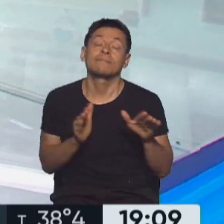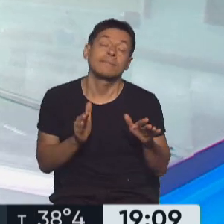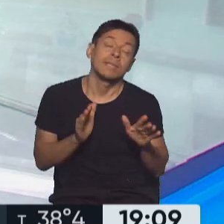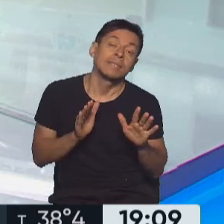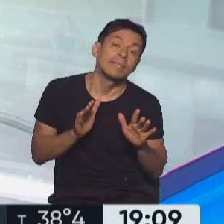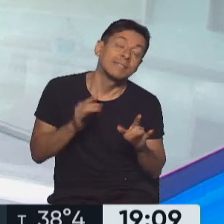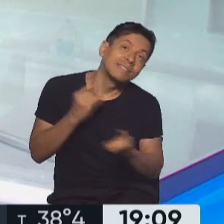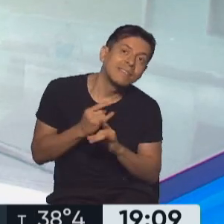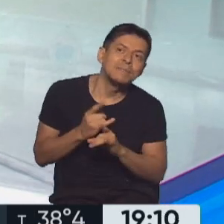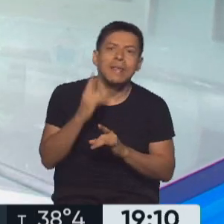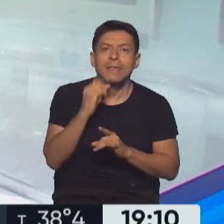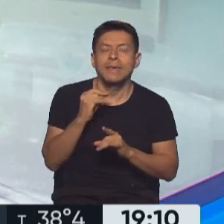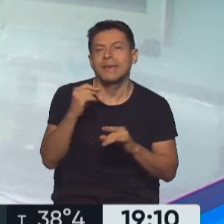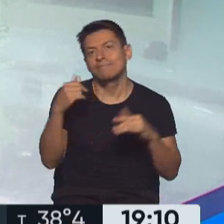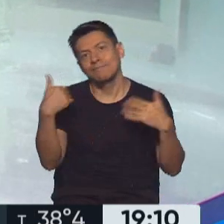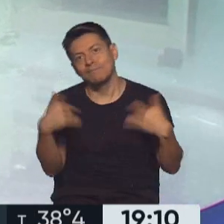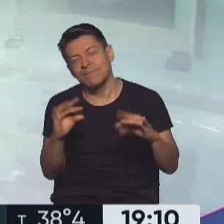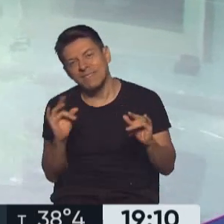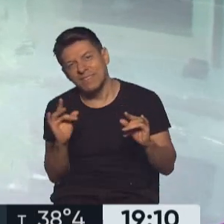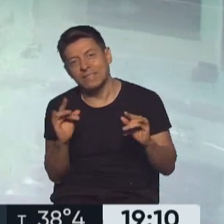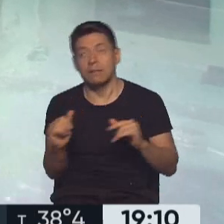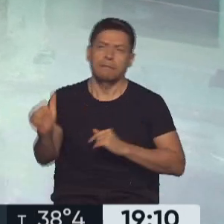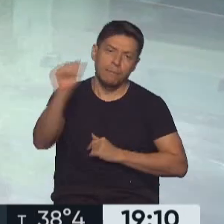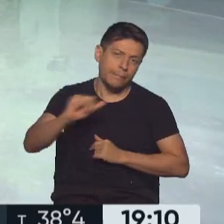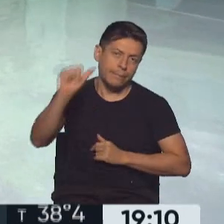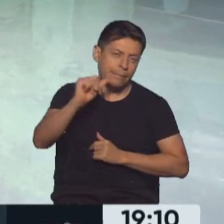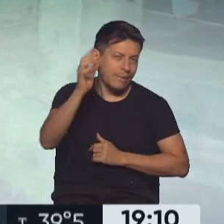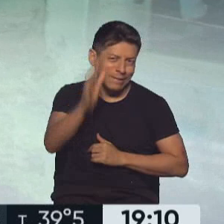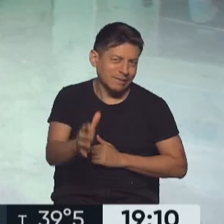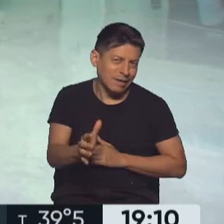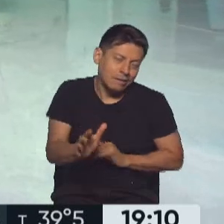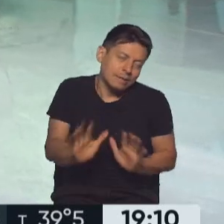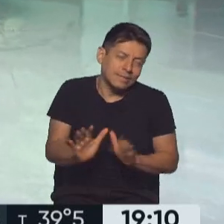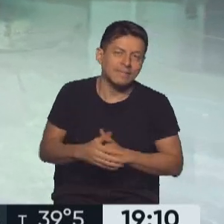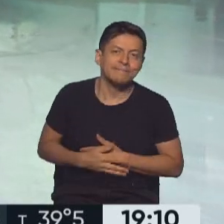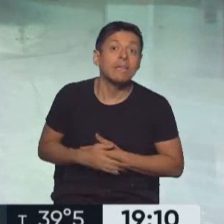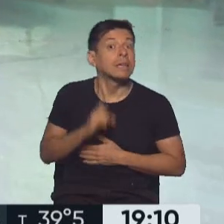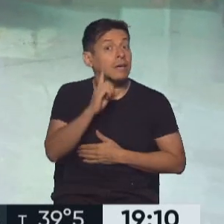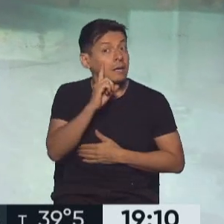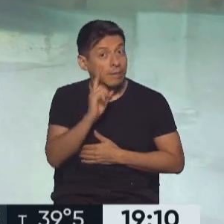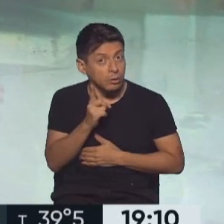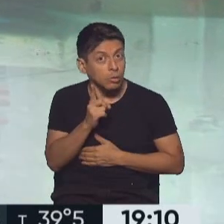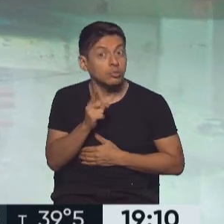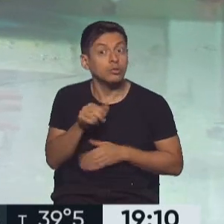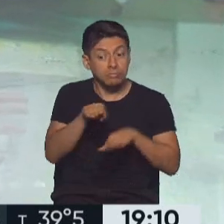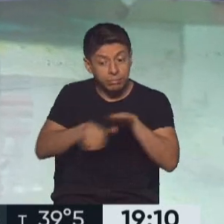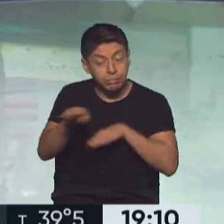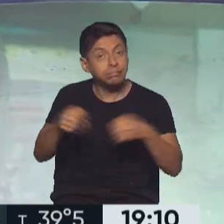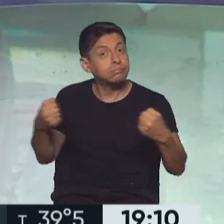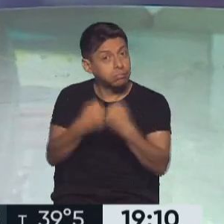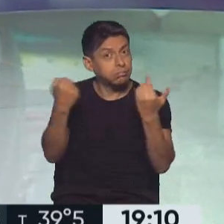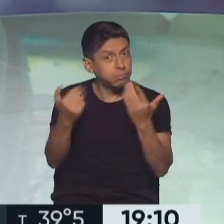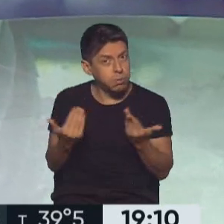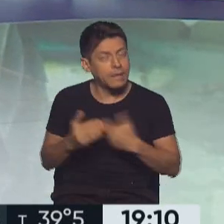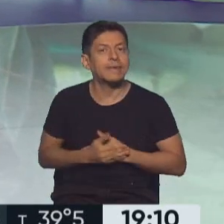siempre complejas, ¿no? Porque, bueno, se toma de más, ¿eh? La gente lo hace. Peligroso para los accidentes de tránsito, peligroso por el